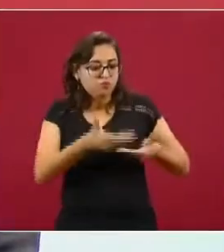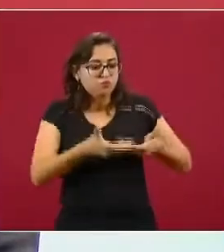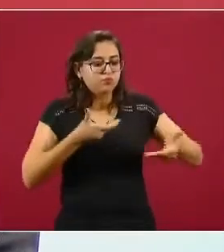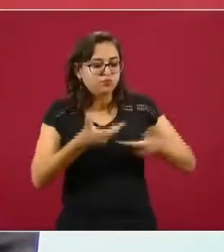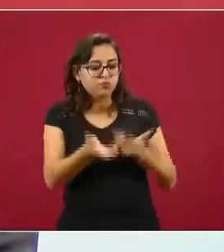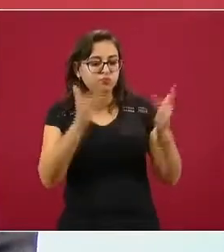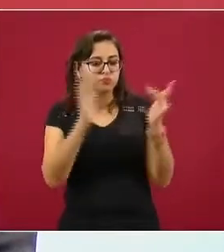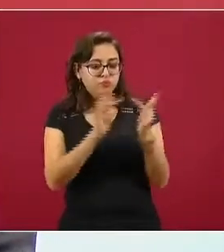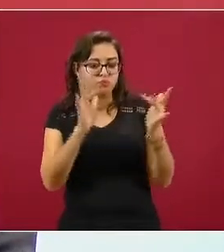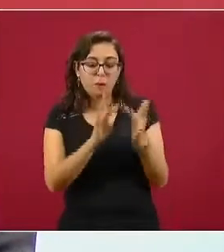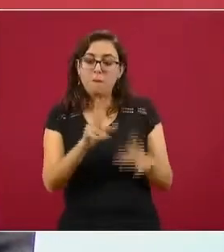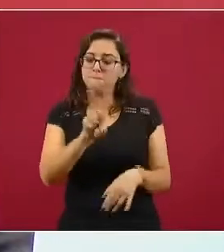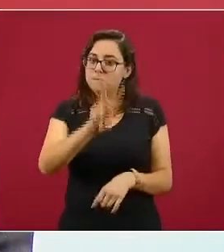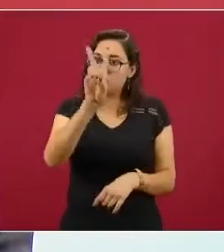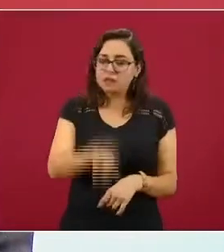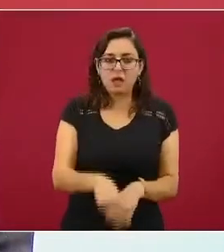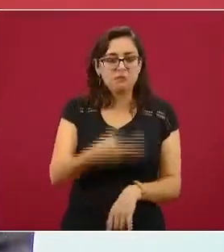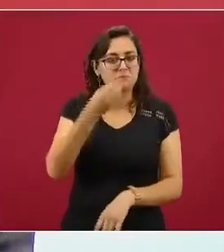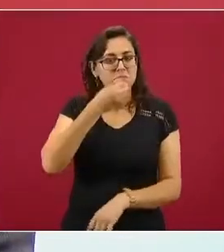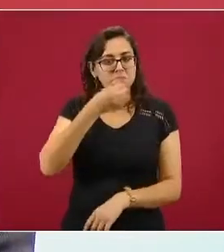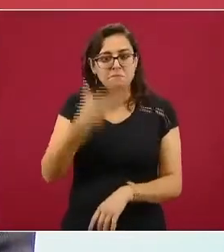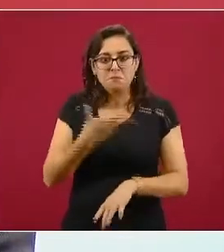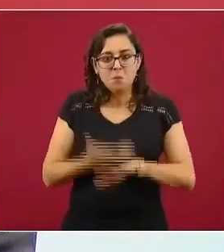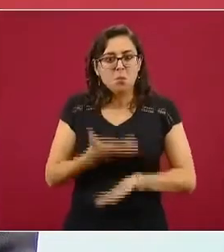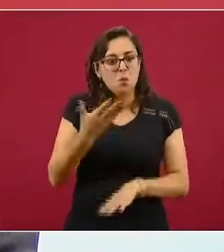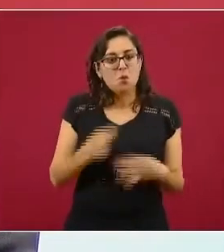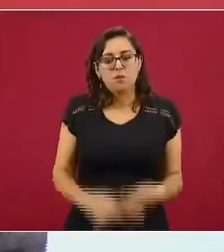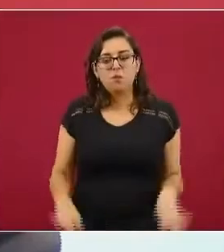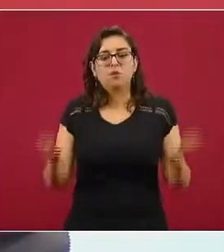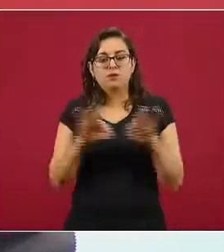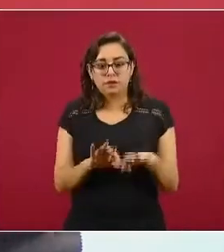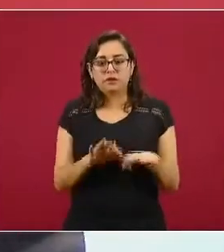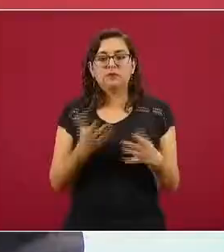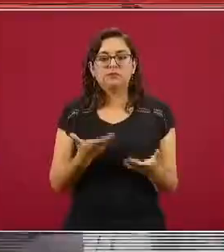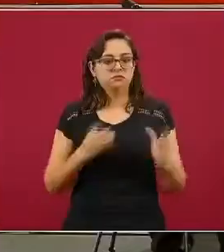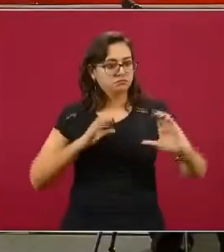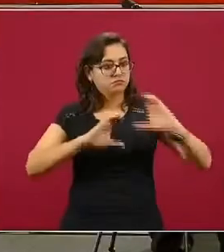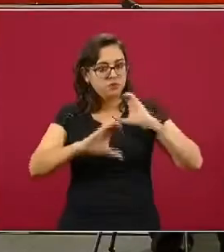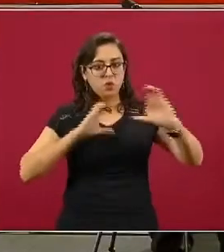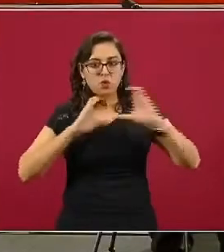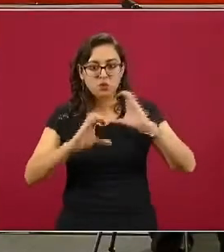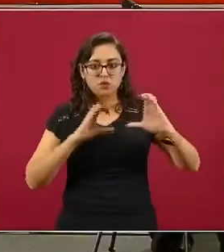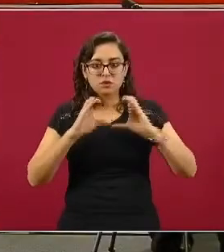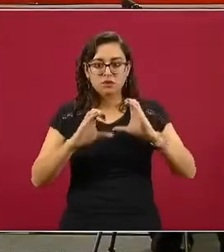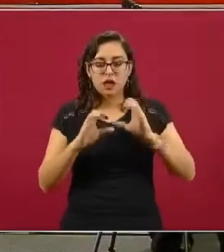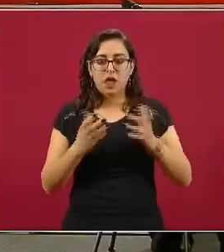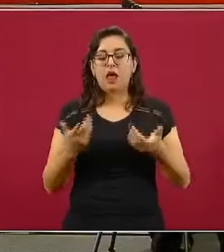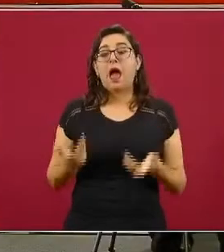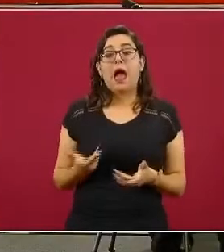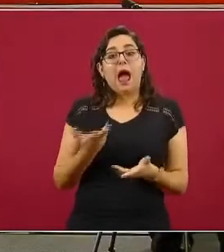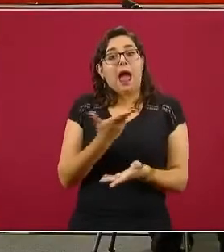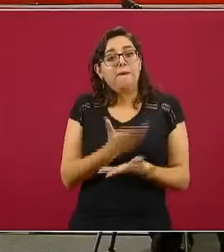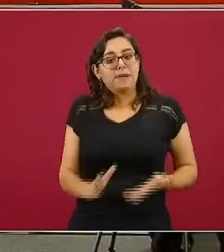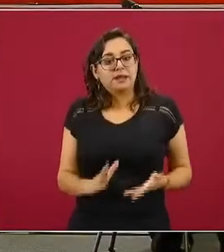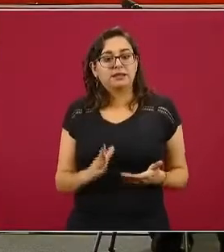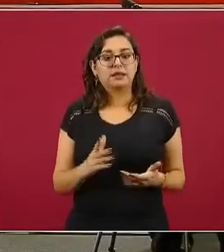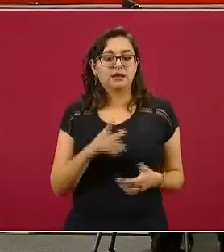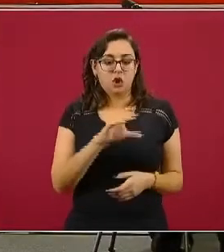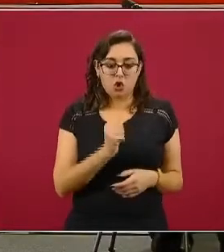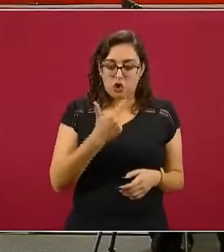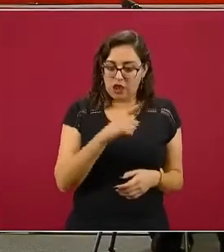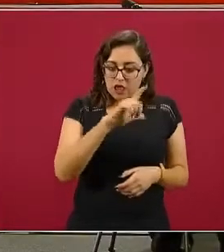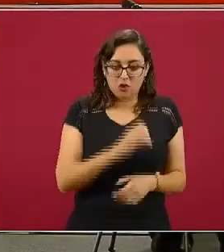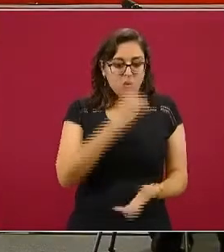nos parece, a los funcionarios del gobierno federal, porque establecimos una comunicación adicional con los